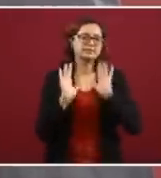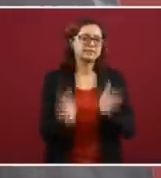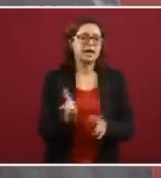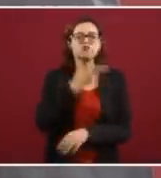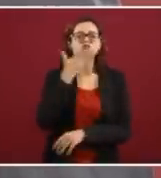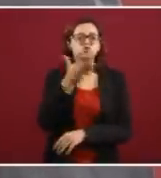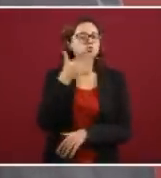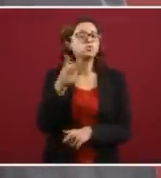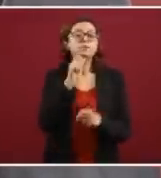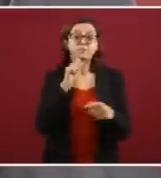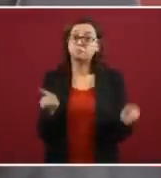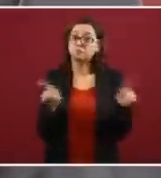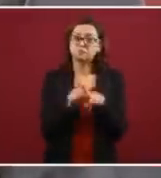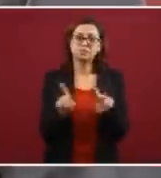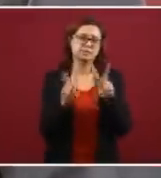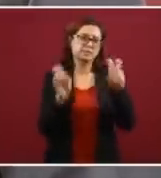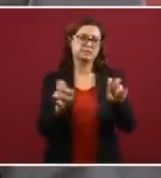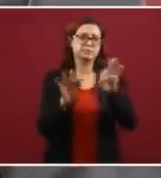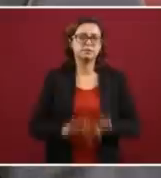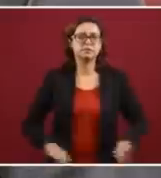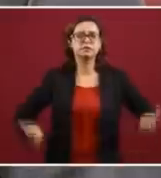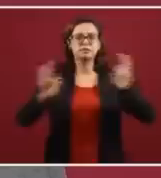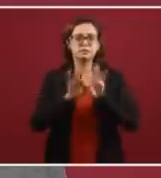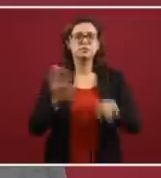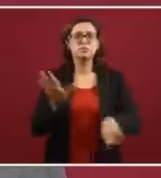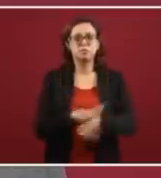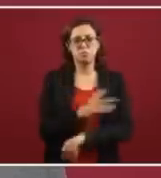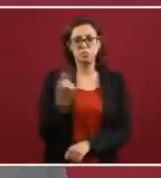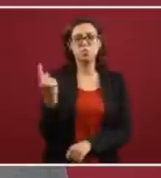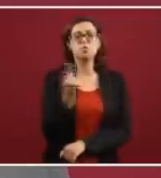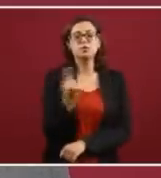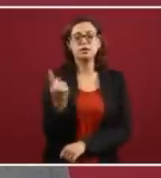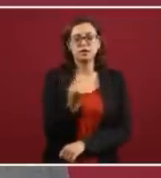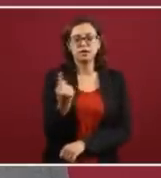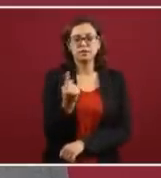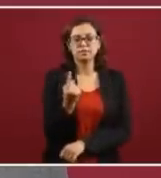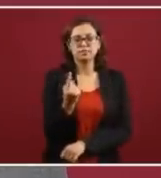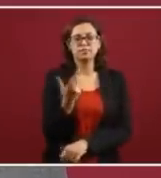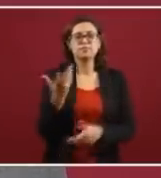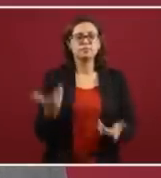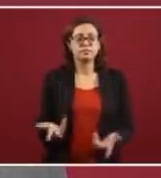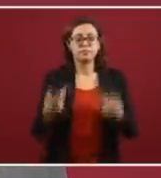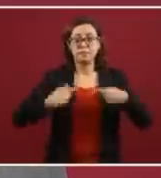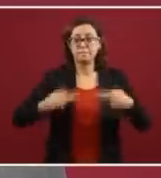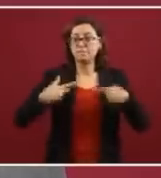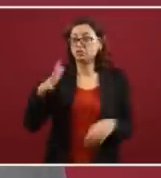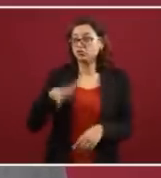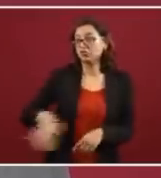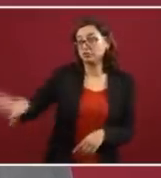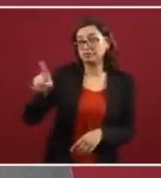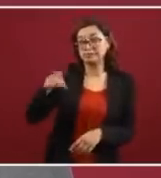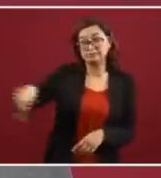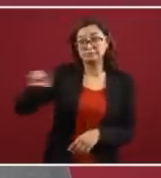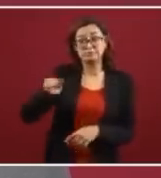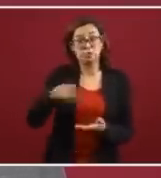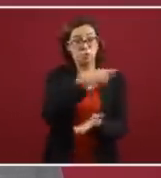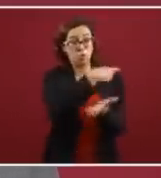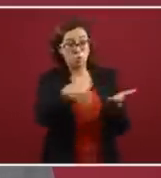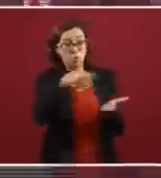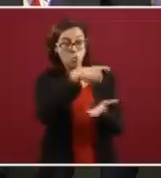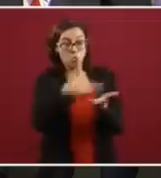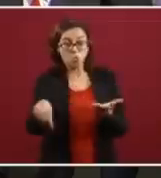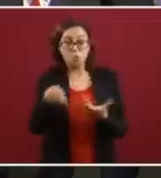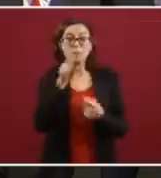muy importante porque con el poder de los consumidores, además